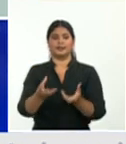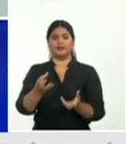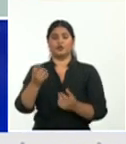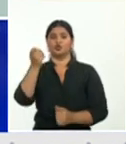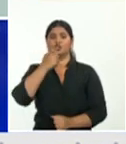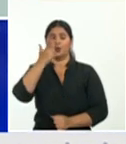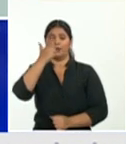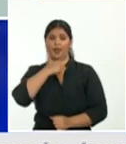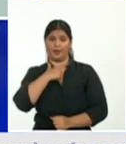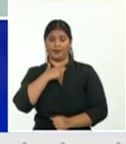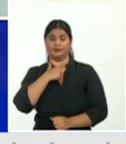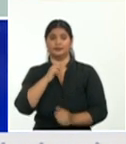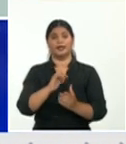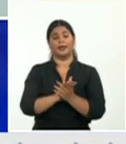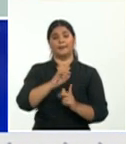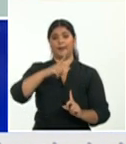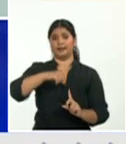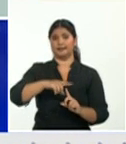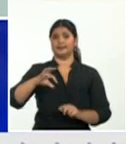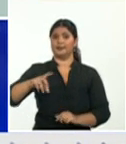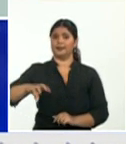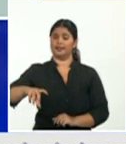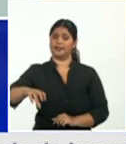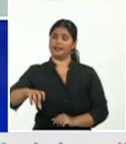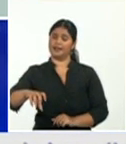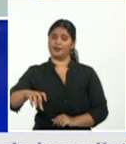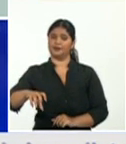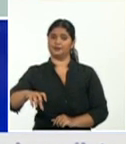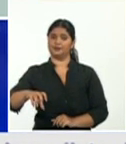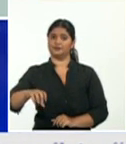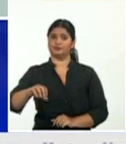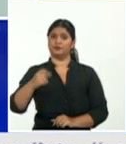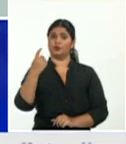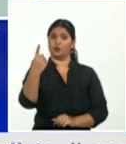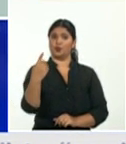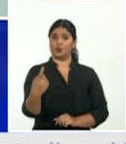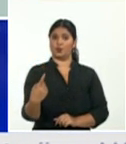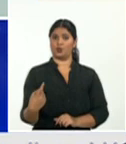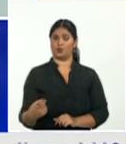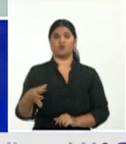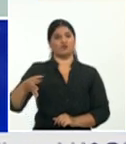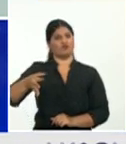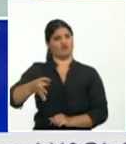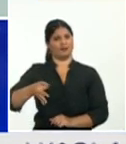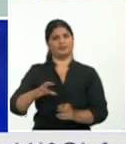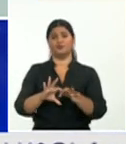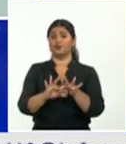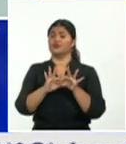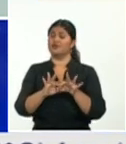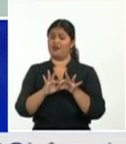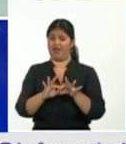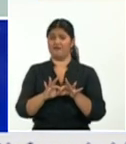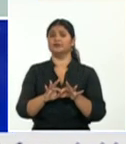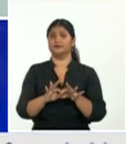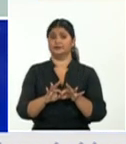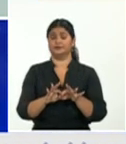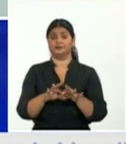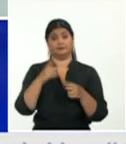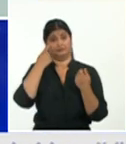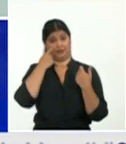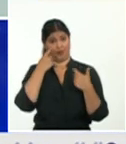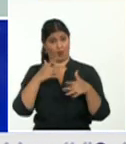Ávila, Matanzas y Pinar del Río con 1 cada uno. Ahí esperemos que se